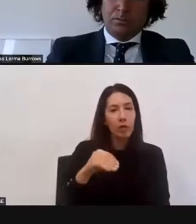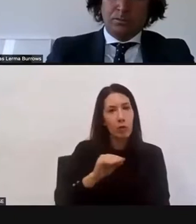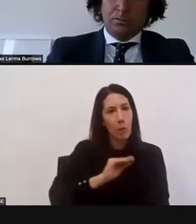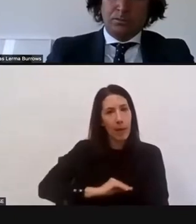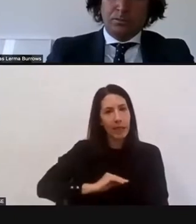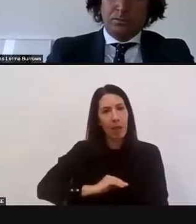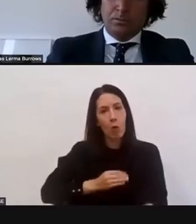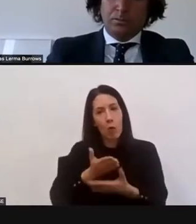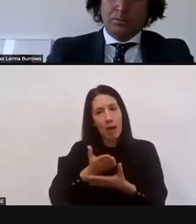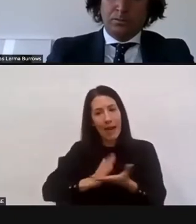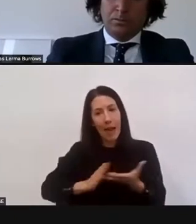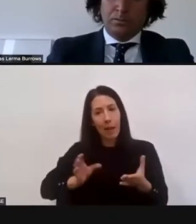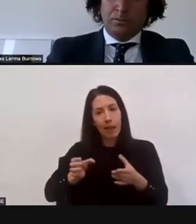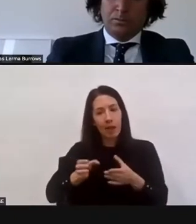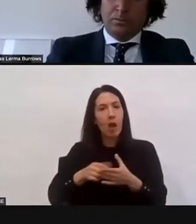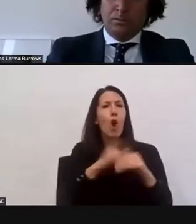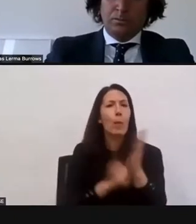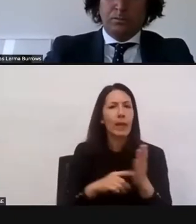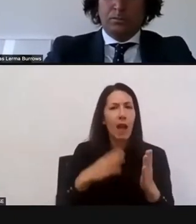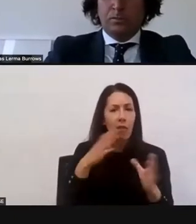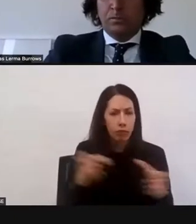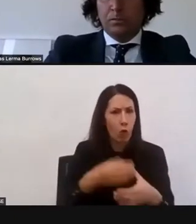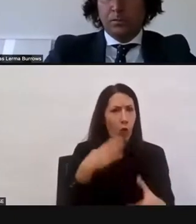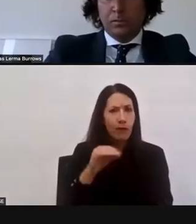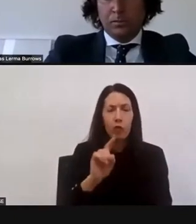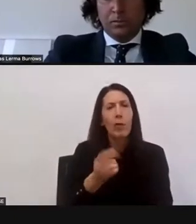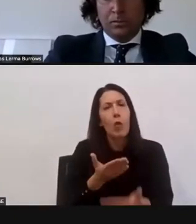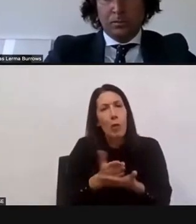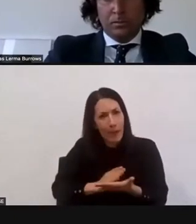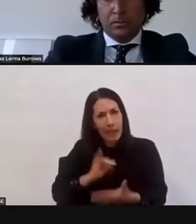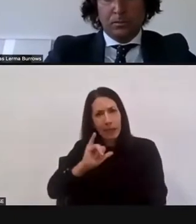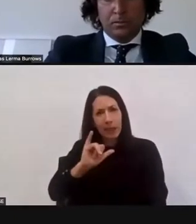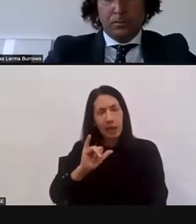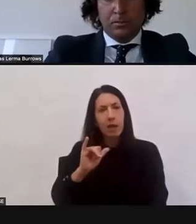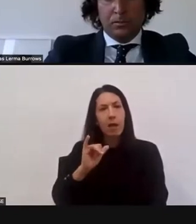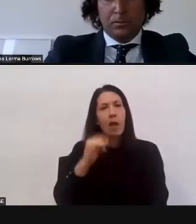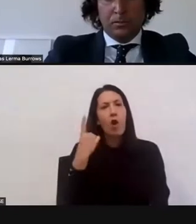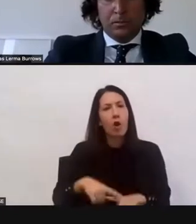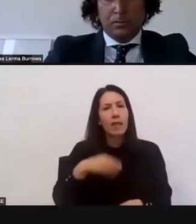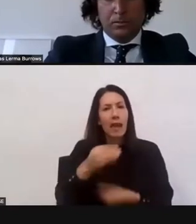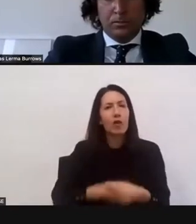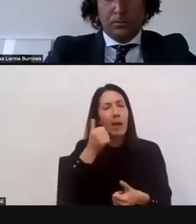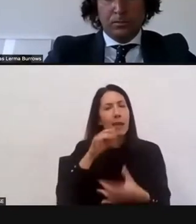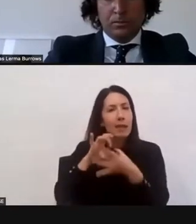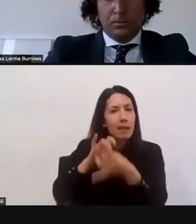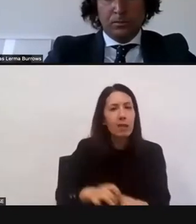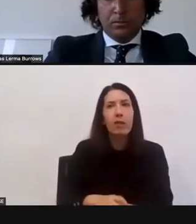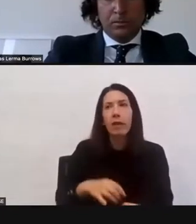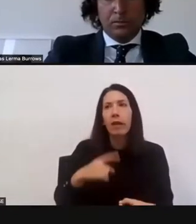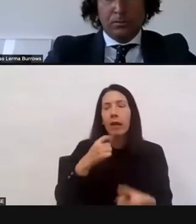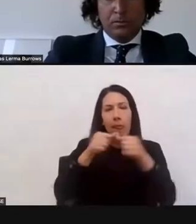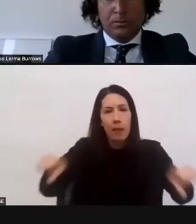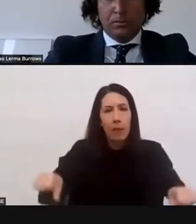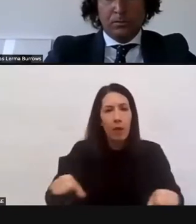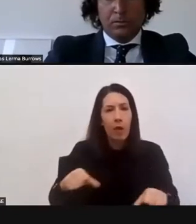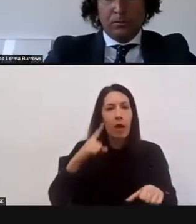de la juventud, no en toda, por supuesto, un tipo de actuaciones basadas mucho en el estereotipo, el prejuicio, el